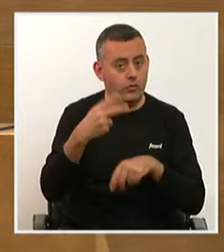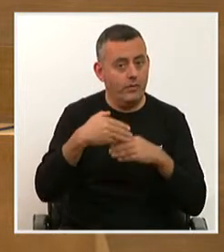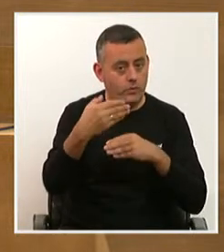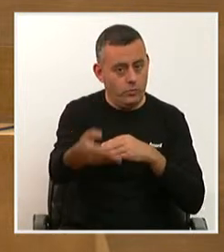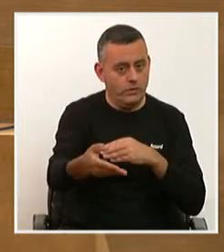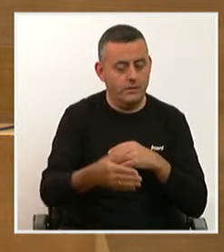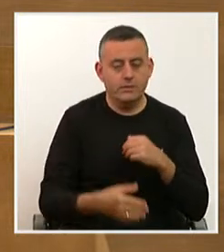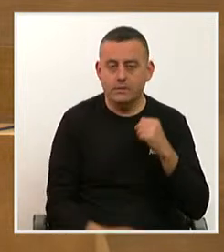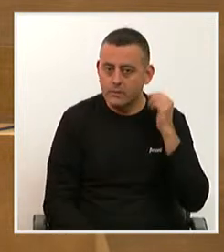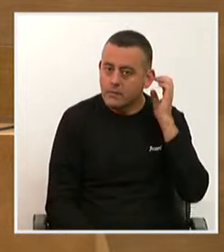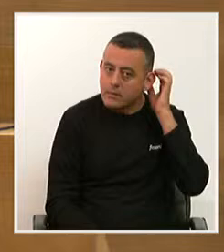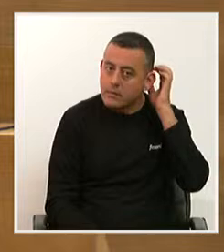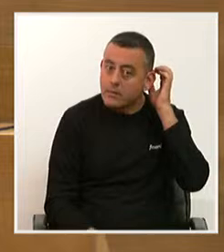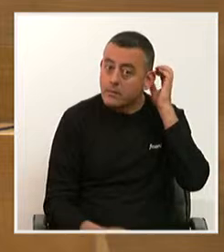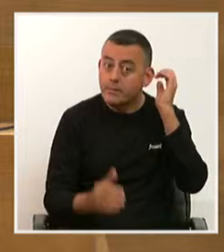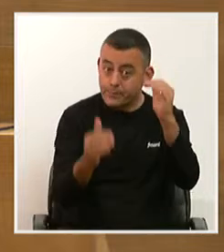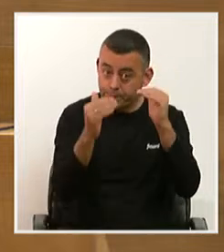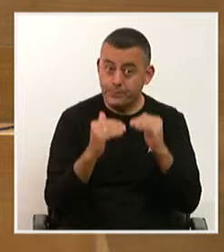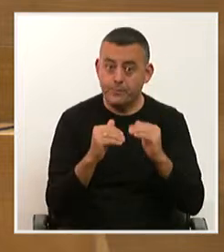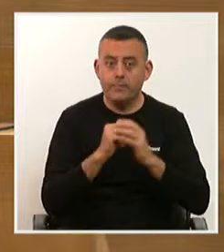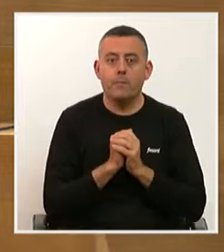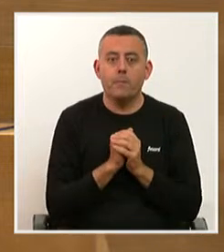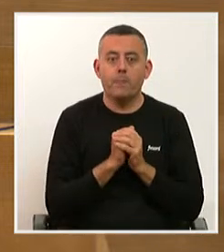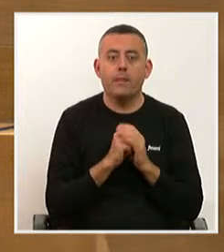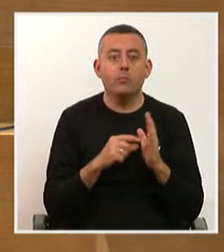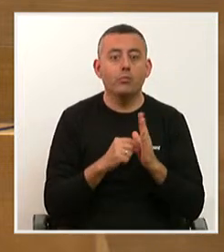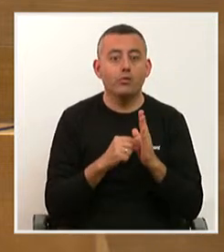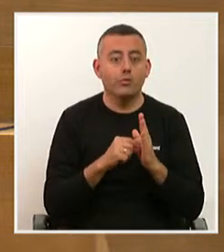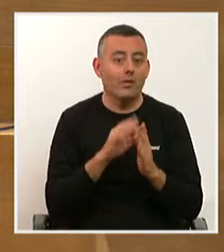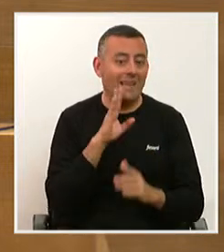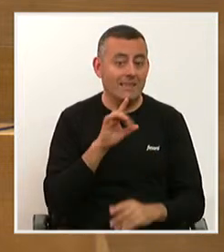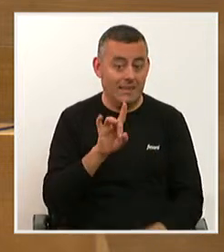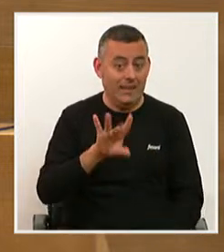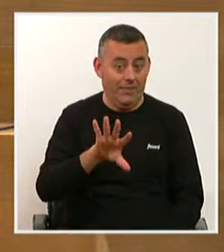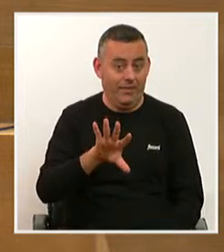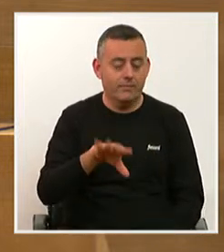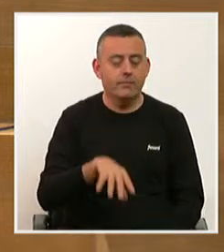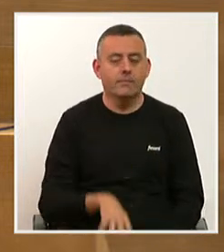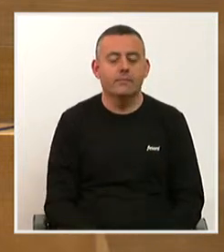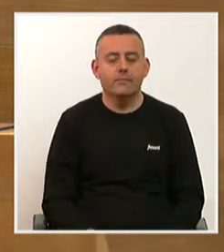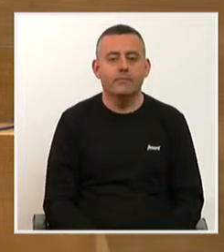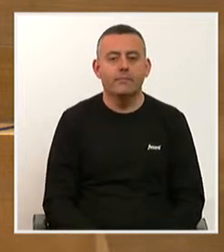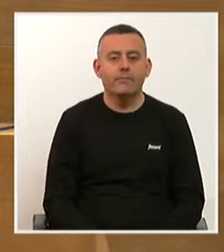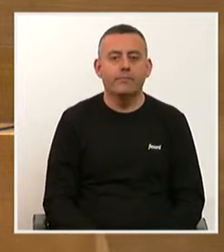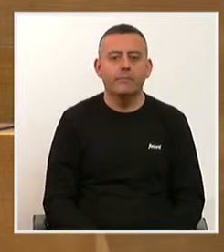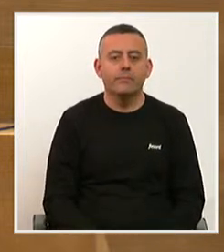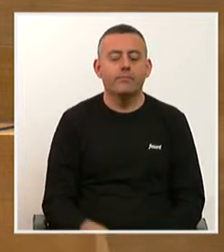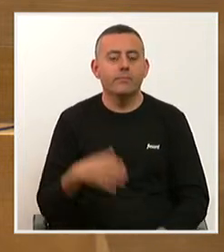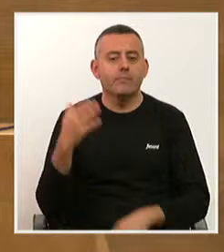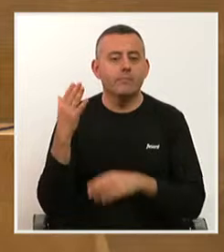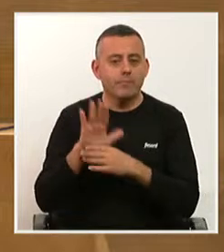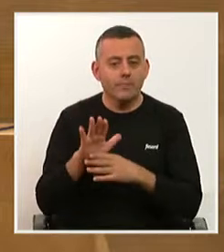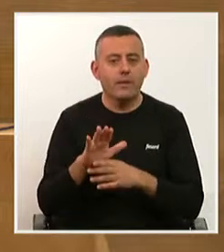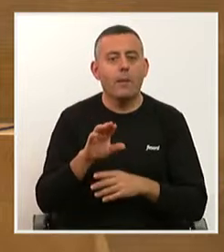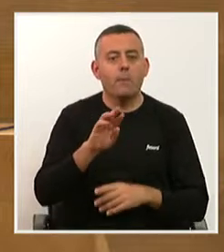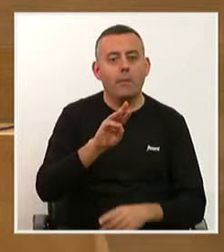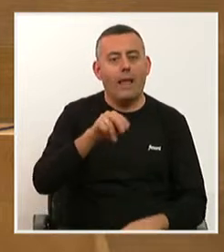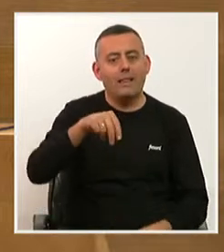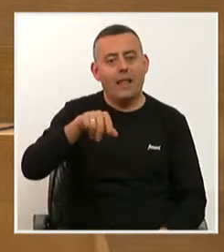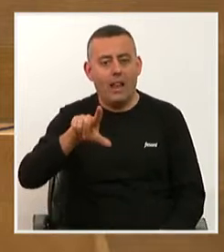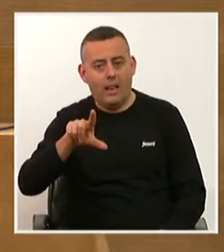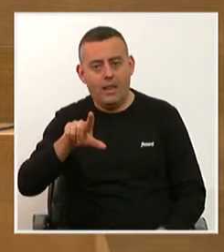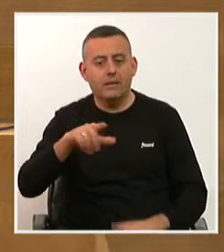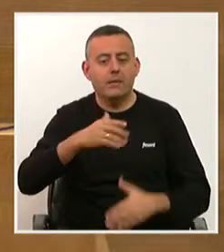do pasamos ahora a dicho punto 15to toma en consideración de la proposición no de ley de